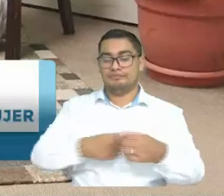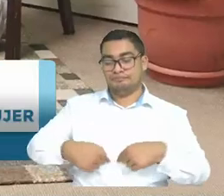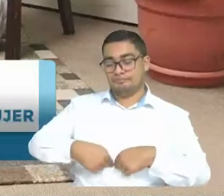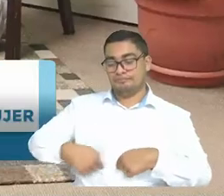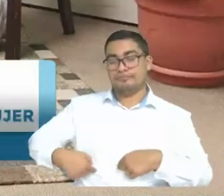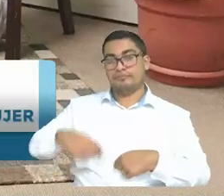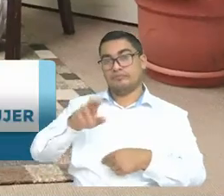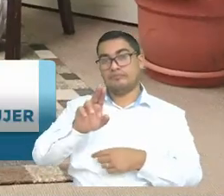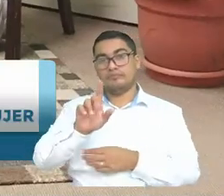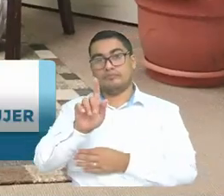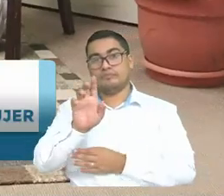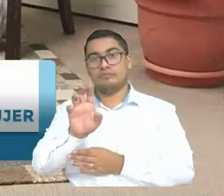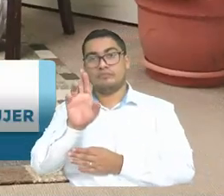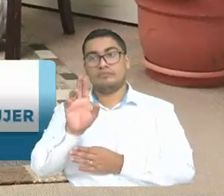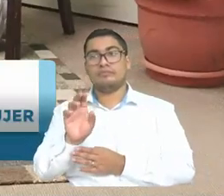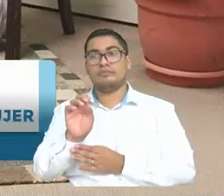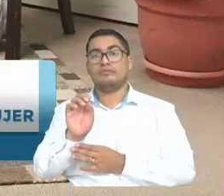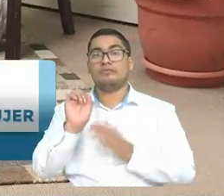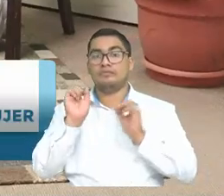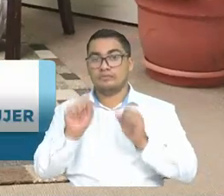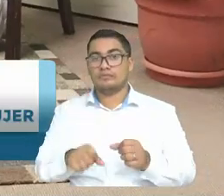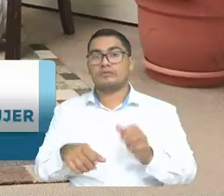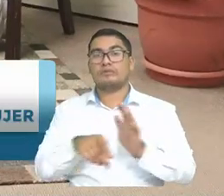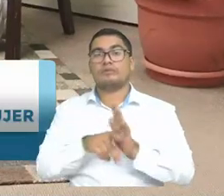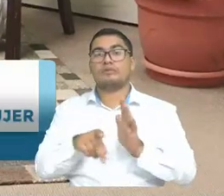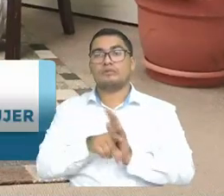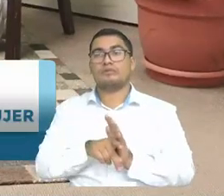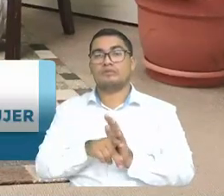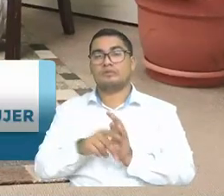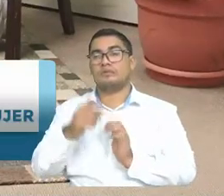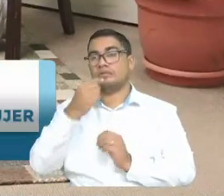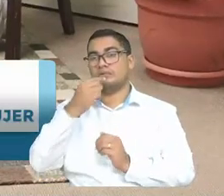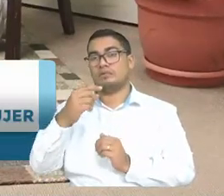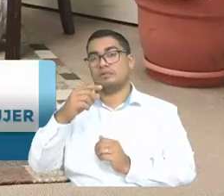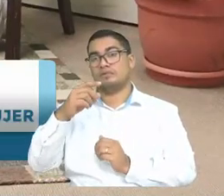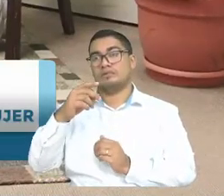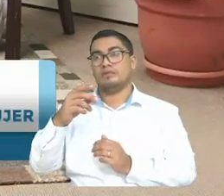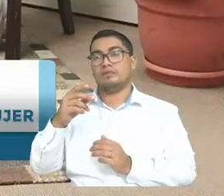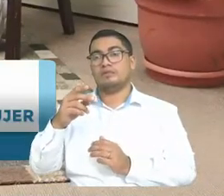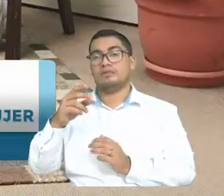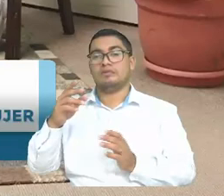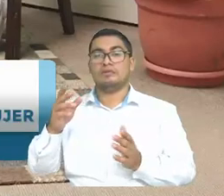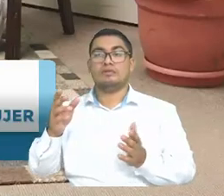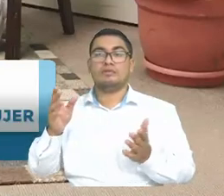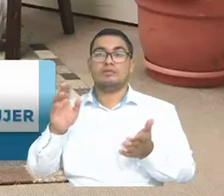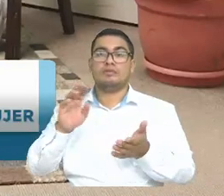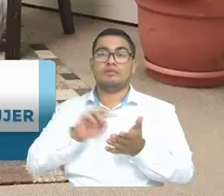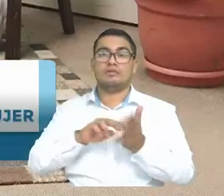en el útero y esto puede llevar a una complicación de que la placenta, de que pueda haber una,